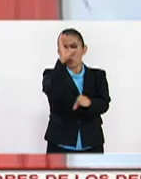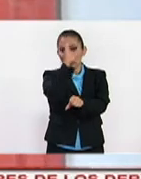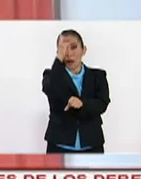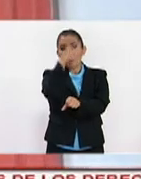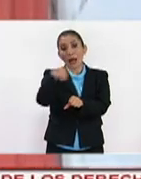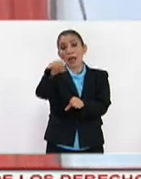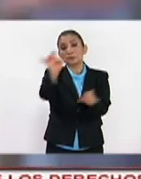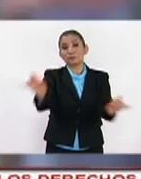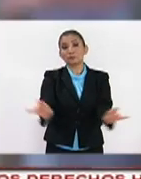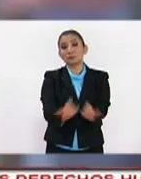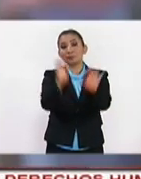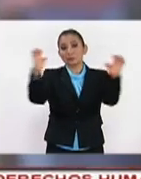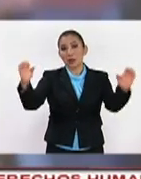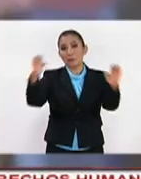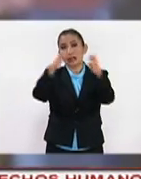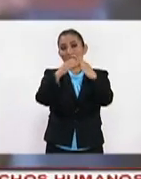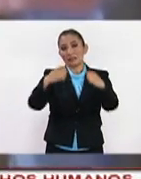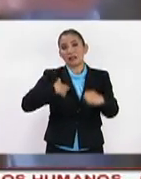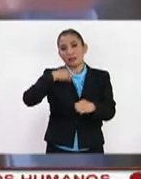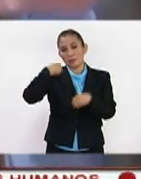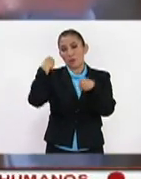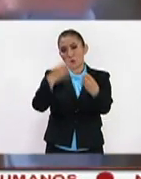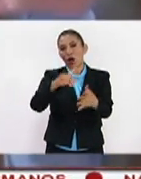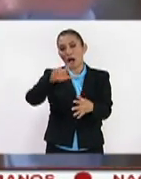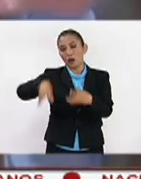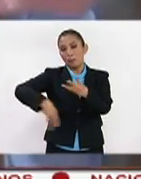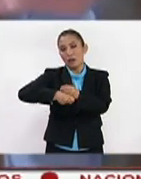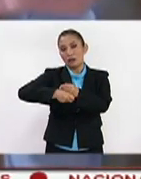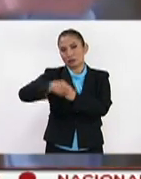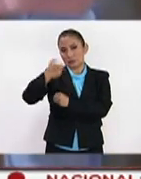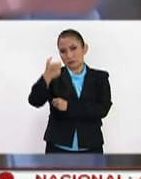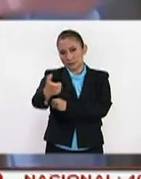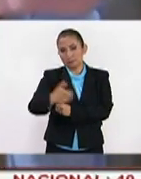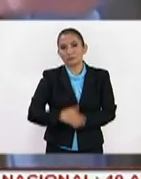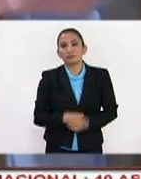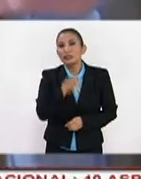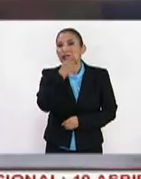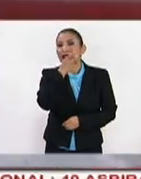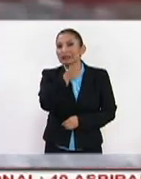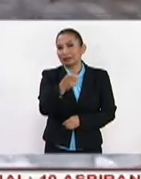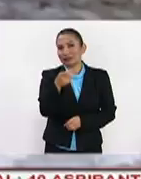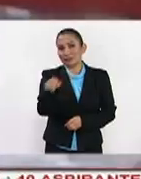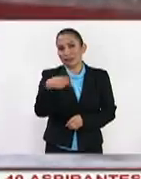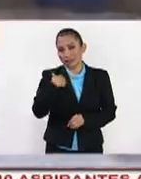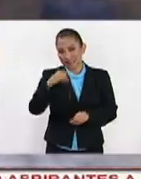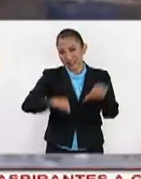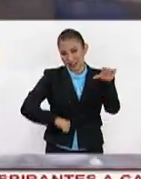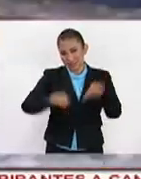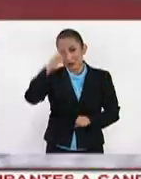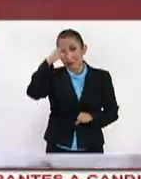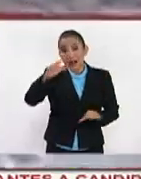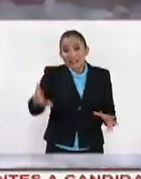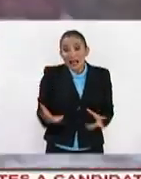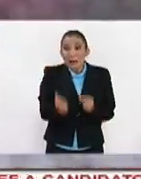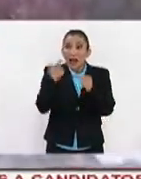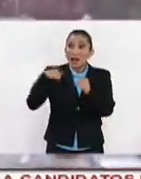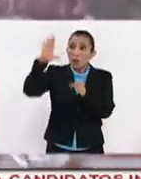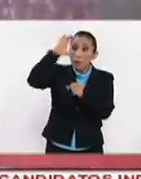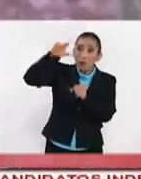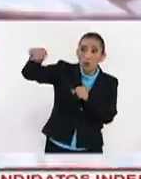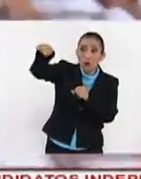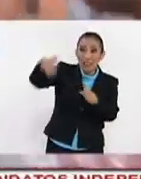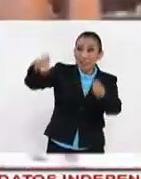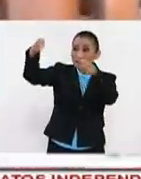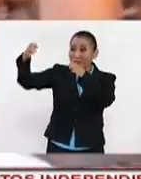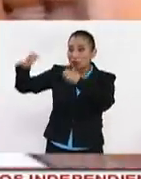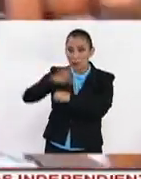para estos casos e incluso aportar algunas partidas extras. Agregó que en estas acciones para salvar el patrimonio cultural se